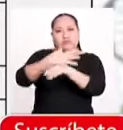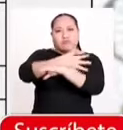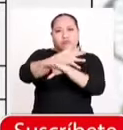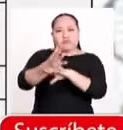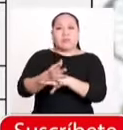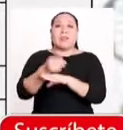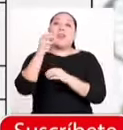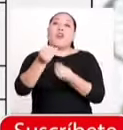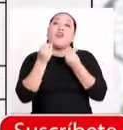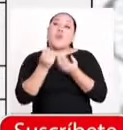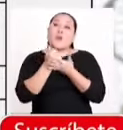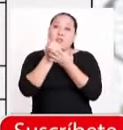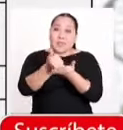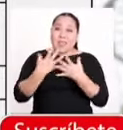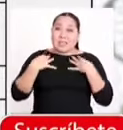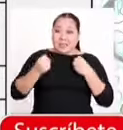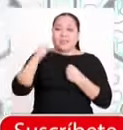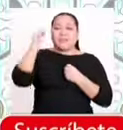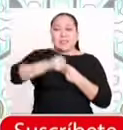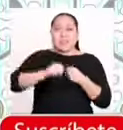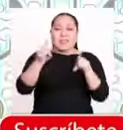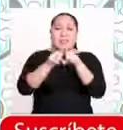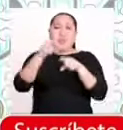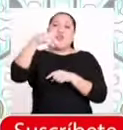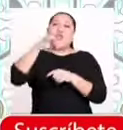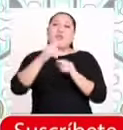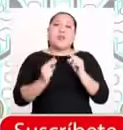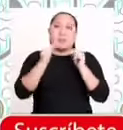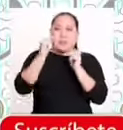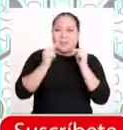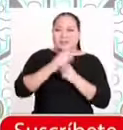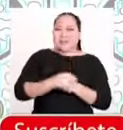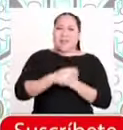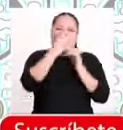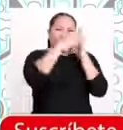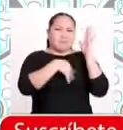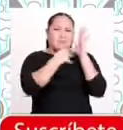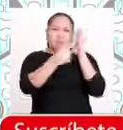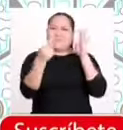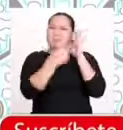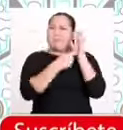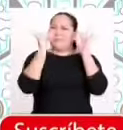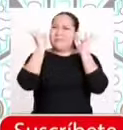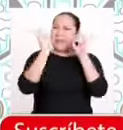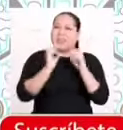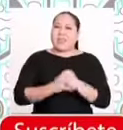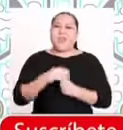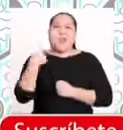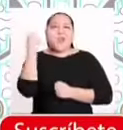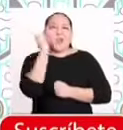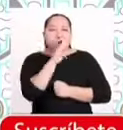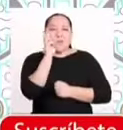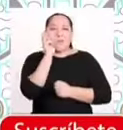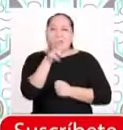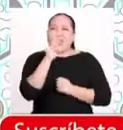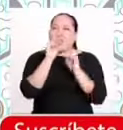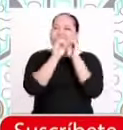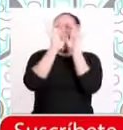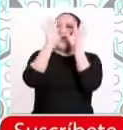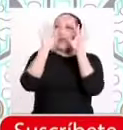es que también son nutritivos. Muy bien. El cuadro está quedando perfecto. Ya voy viendo con más